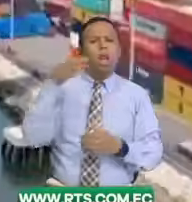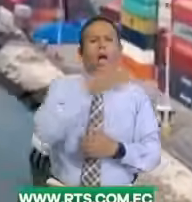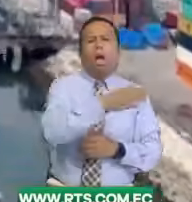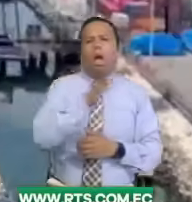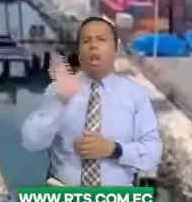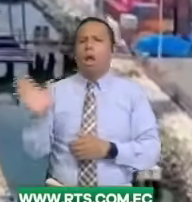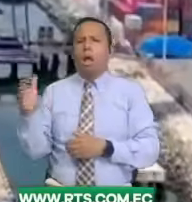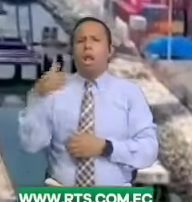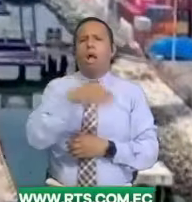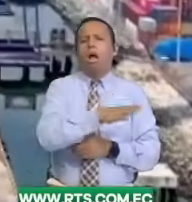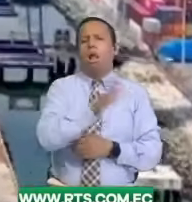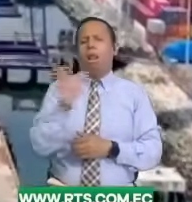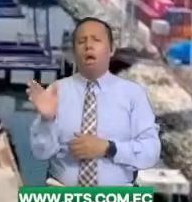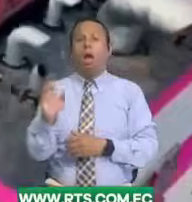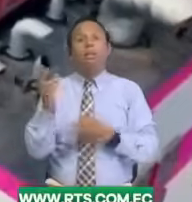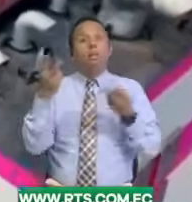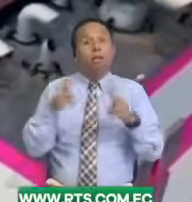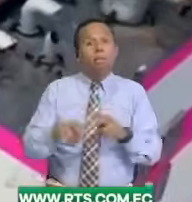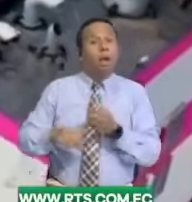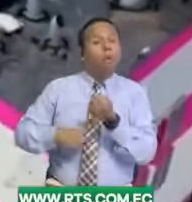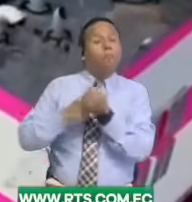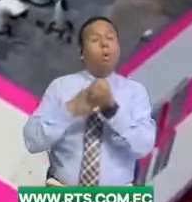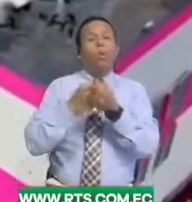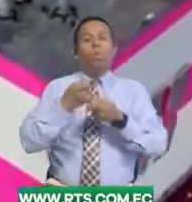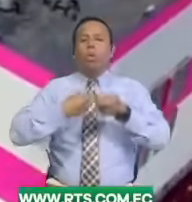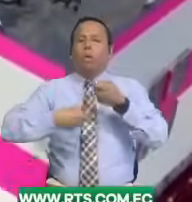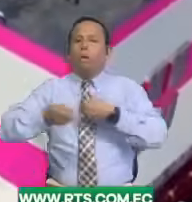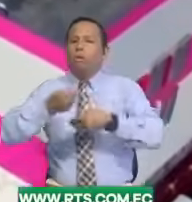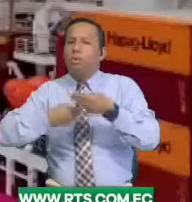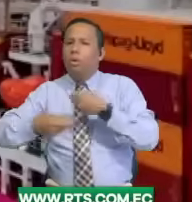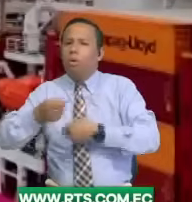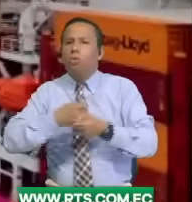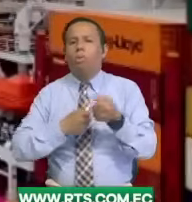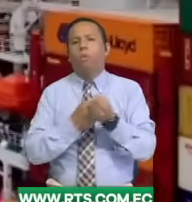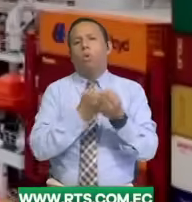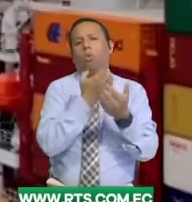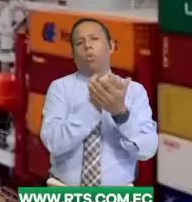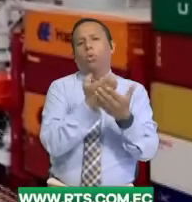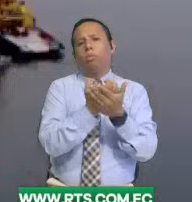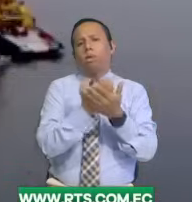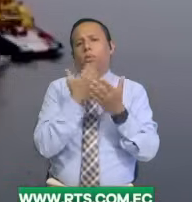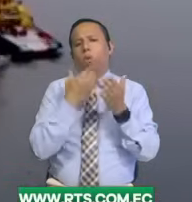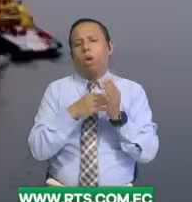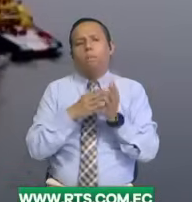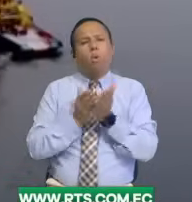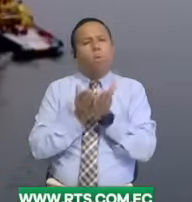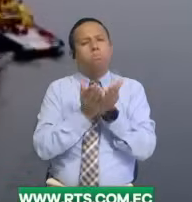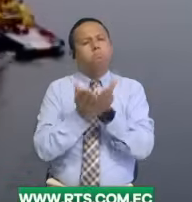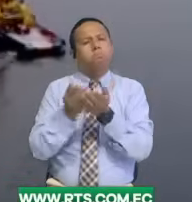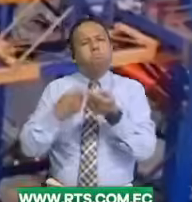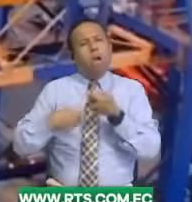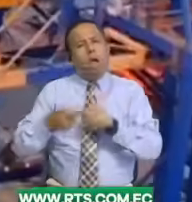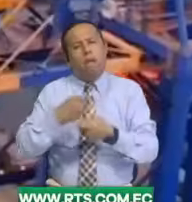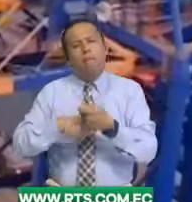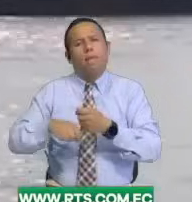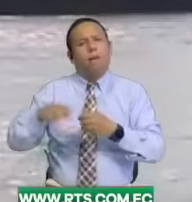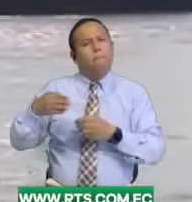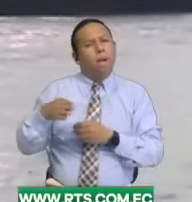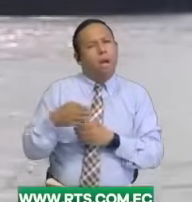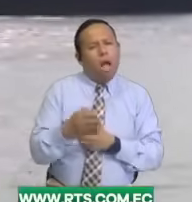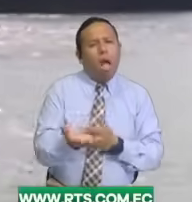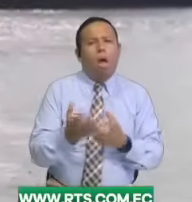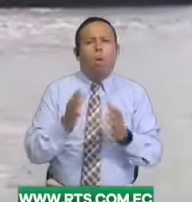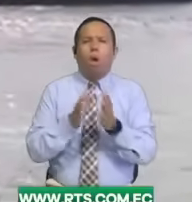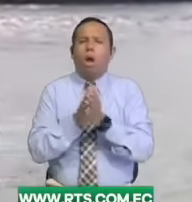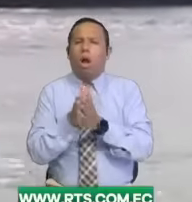también impulsar el comercio, fortaleciendo la economía local, con la venta de mariscos, cacao y banano, por ejemplo.